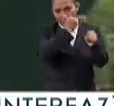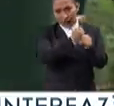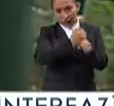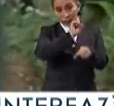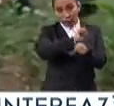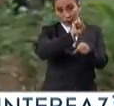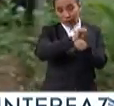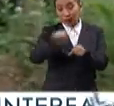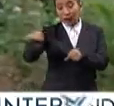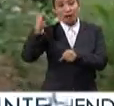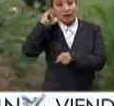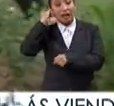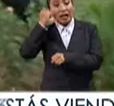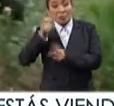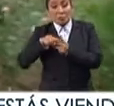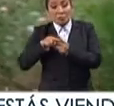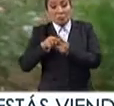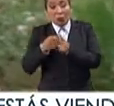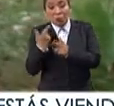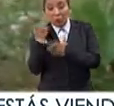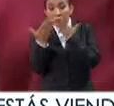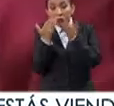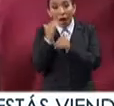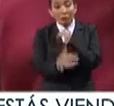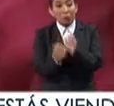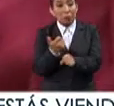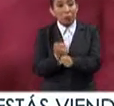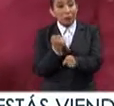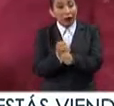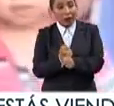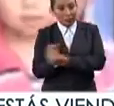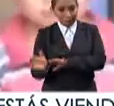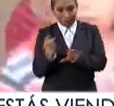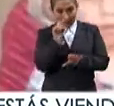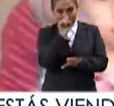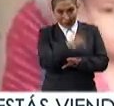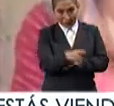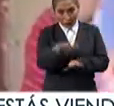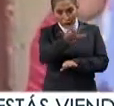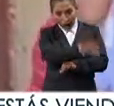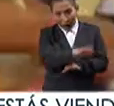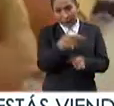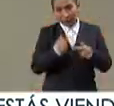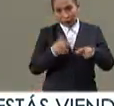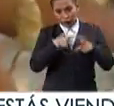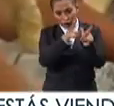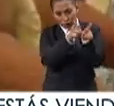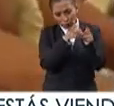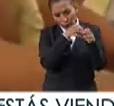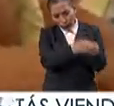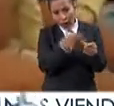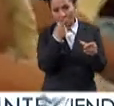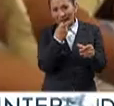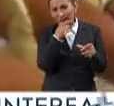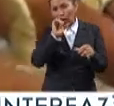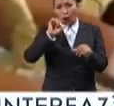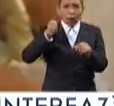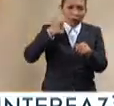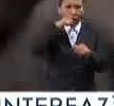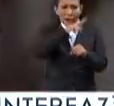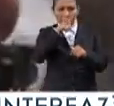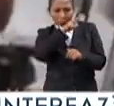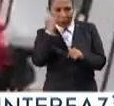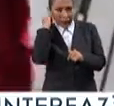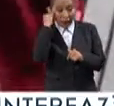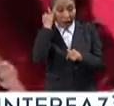los indígenas apenas logran concluir la primaria mientras que en este mismo segmento de población los hablantes de alguna lengua indígena